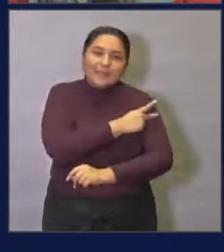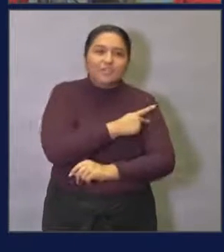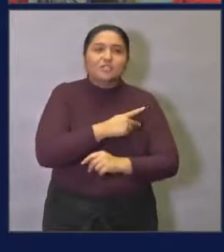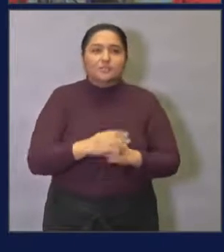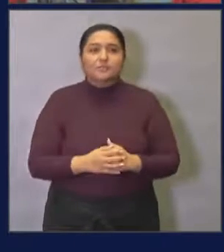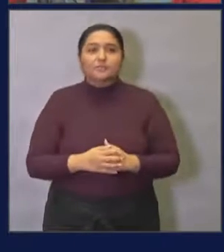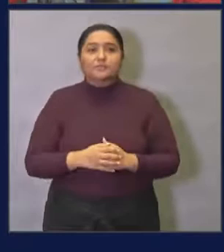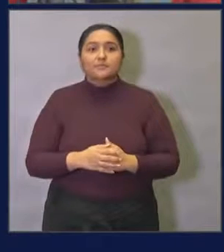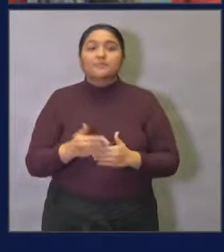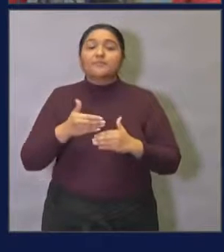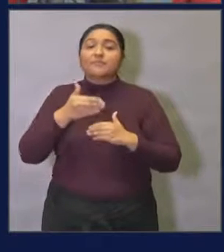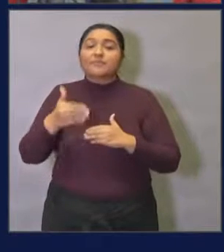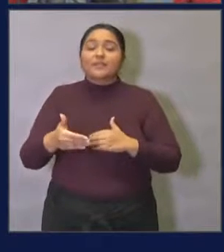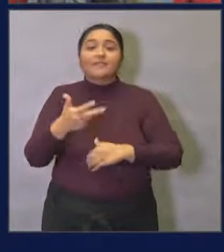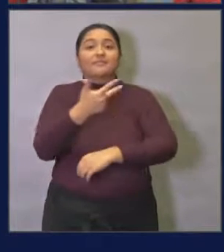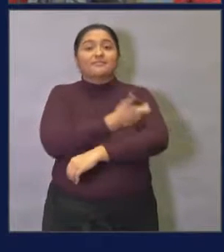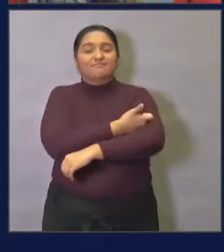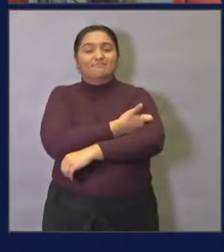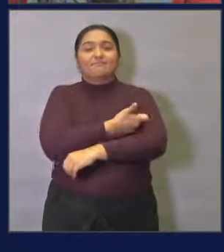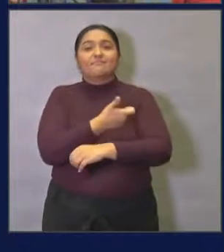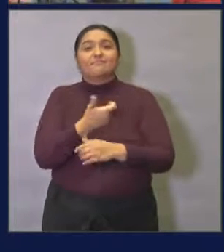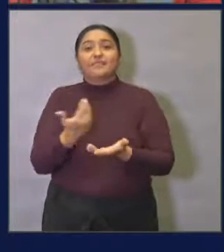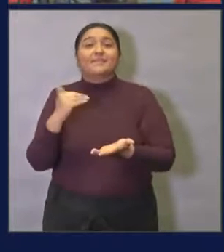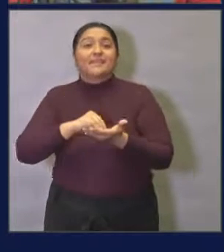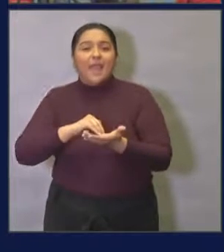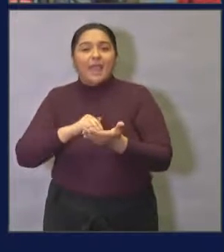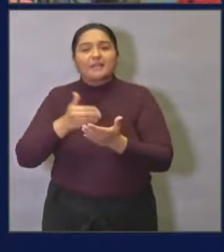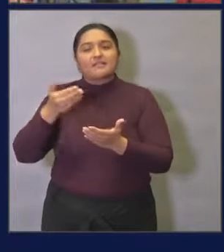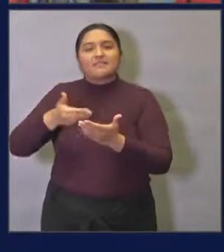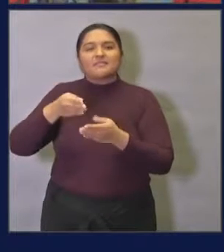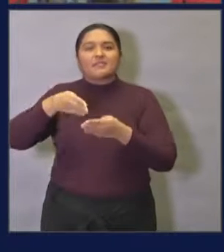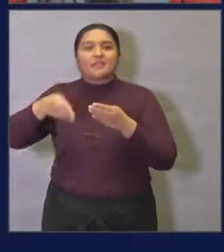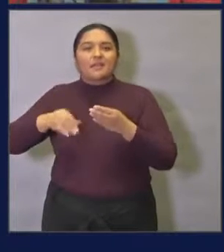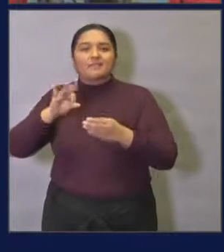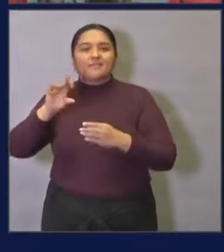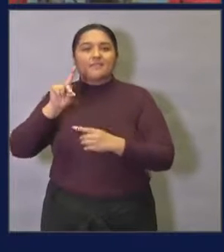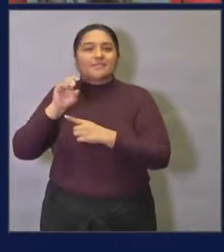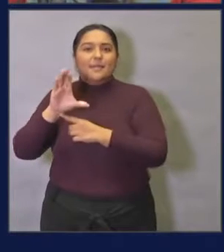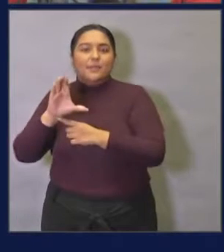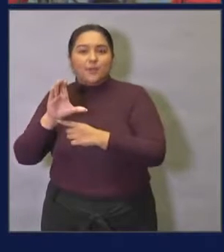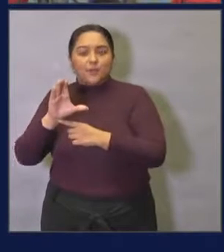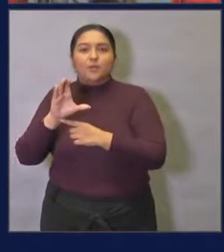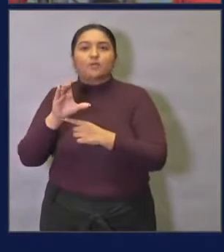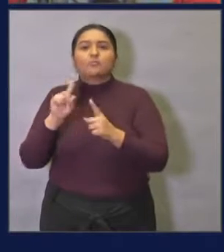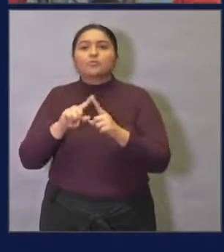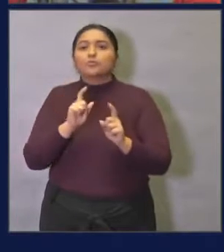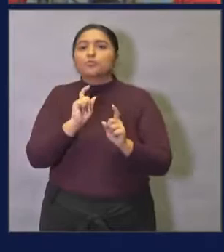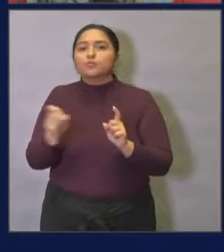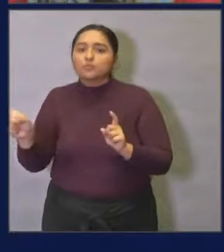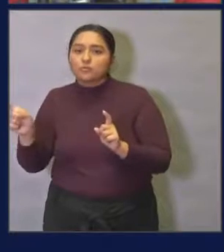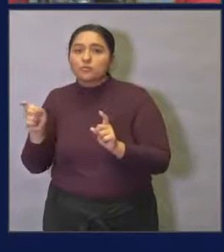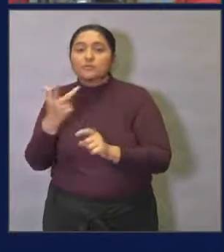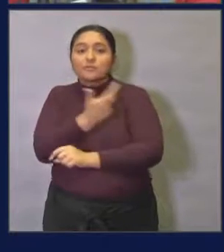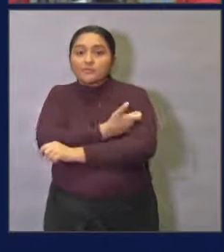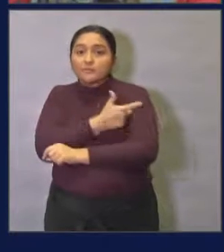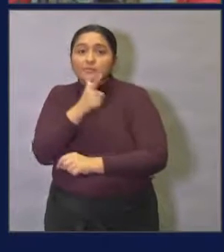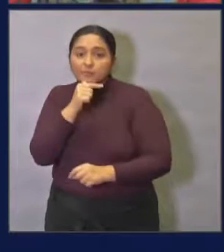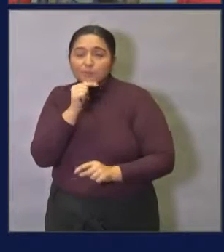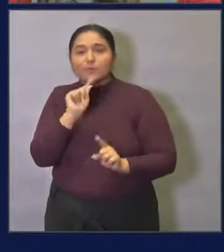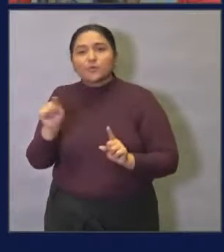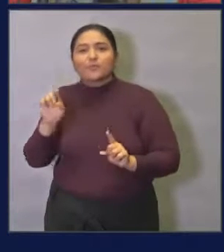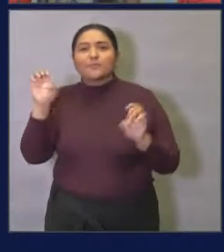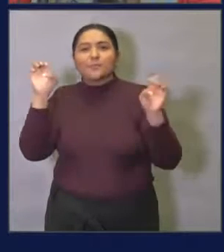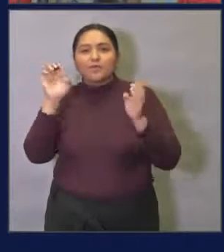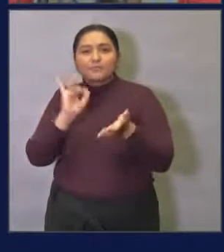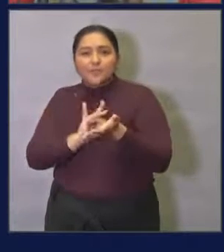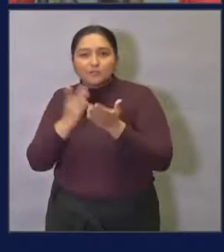este mes nos permitirá distribuir dosis a todo el personal de atención médica y residentes